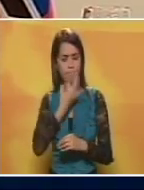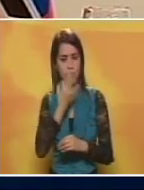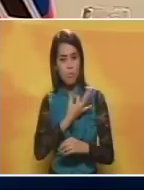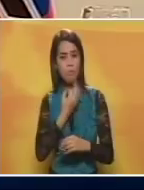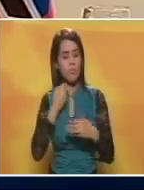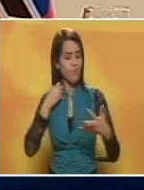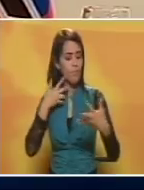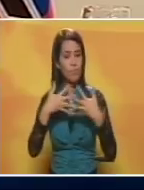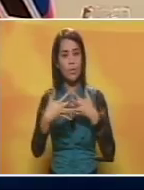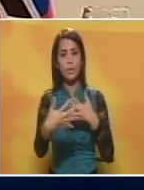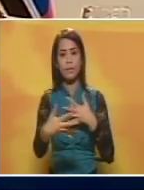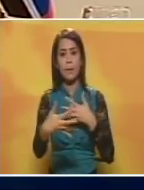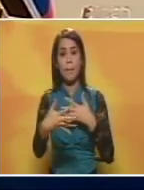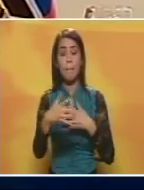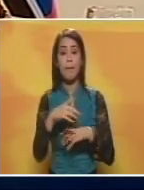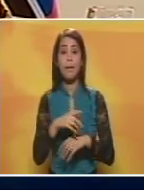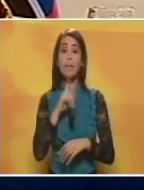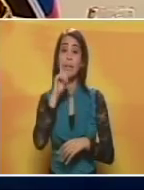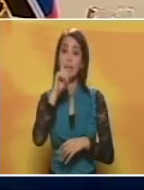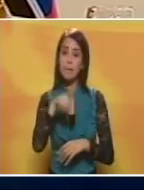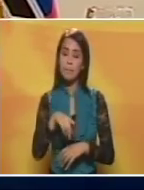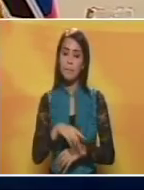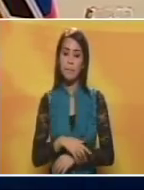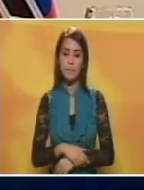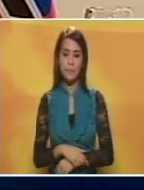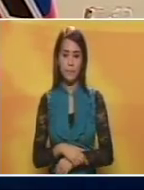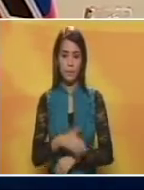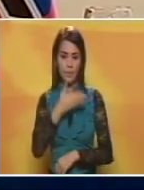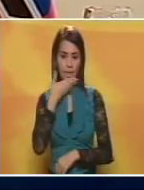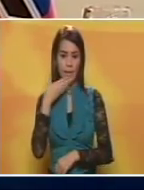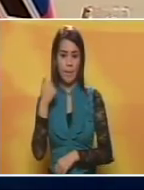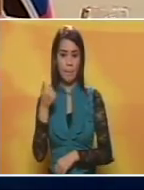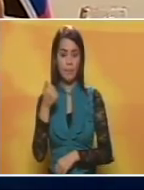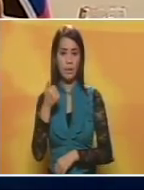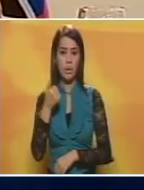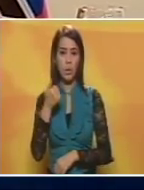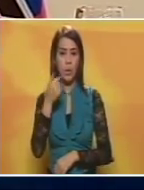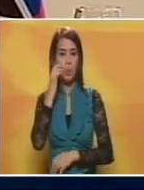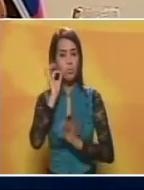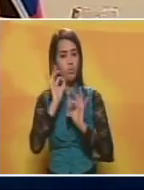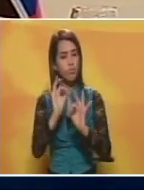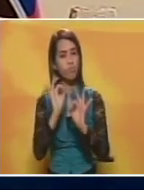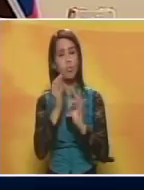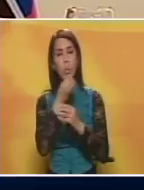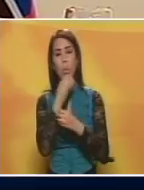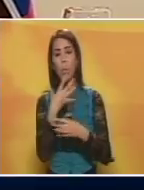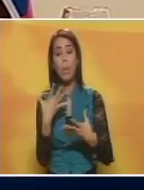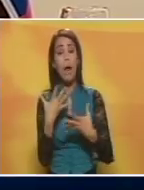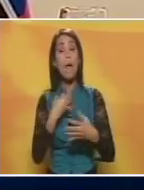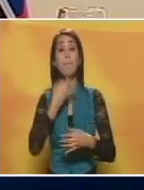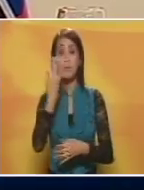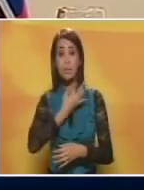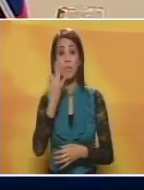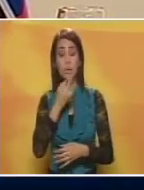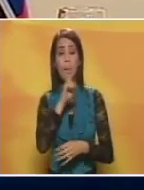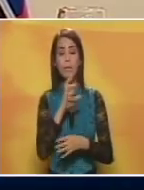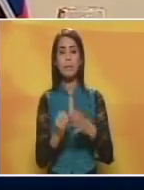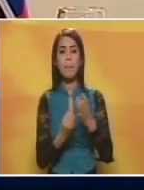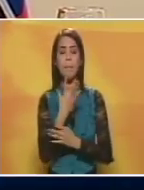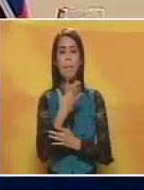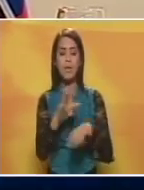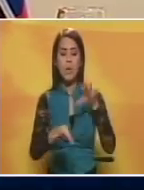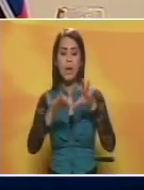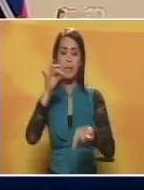mayor transparencia y por supuesto en la mejor calidad para que podamos asegurar el 20 de mayo